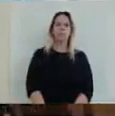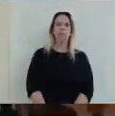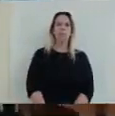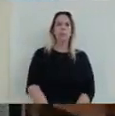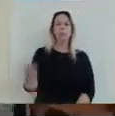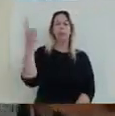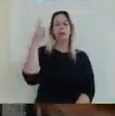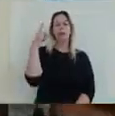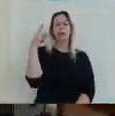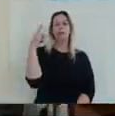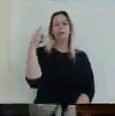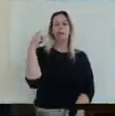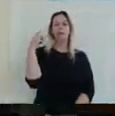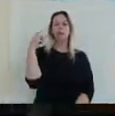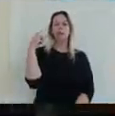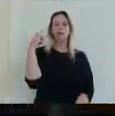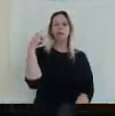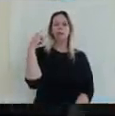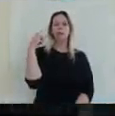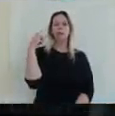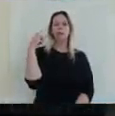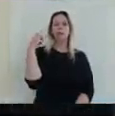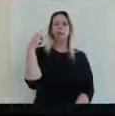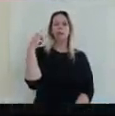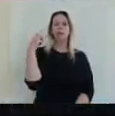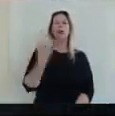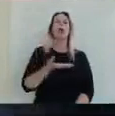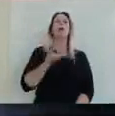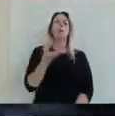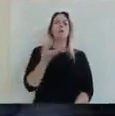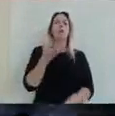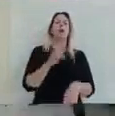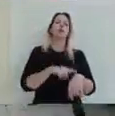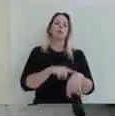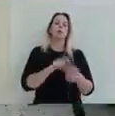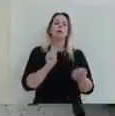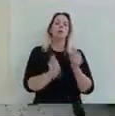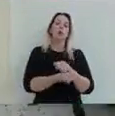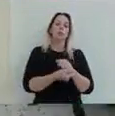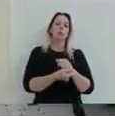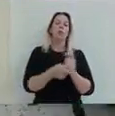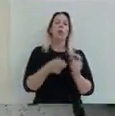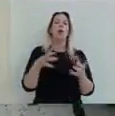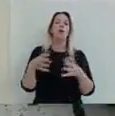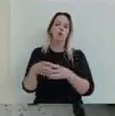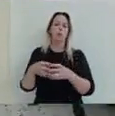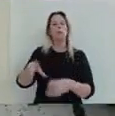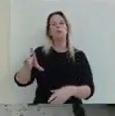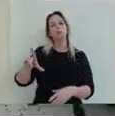el plazo como lo modifiqué y que se pase a comisión de legislación. Esa es mi petición.